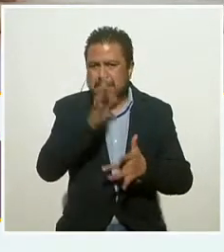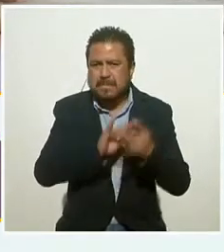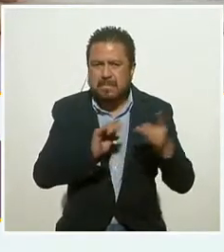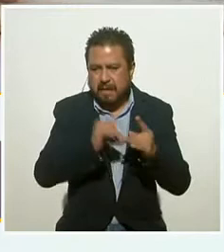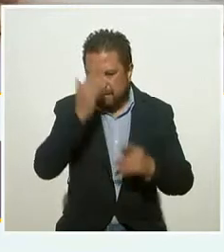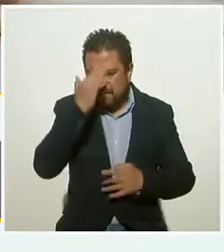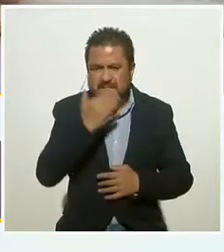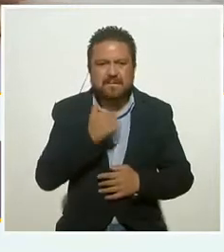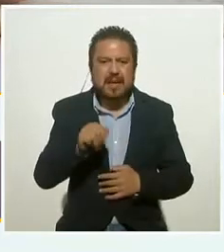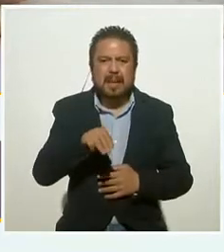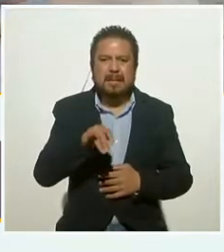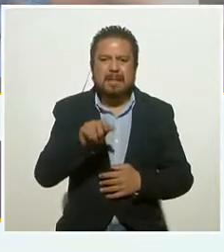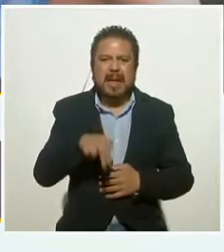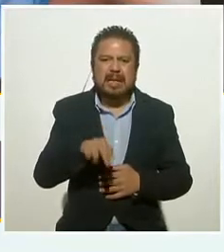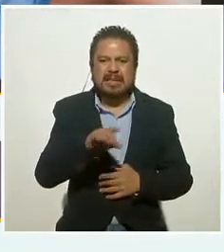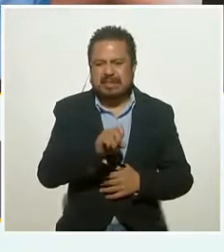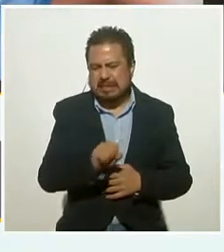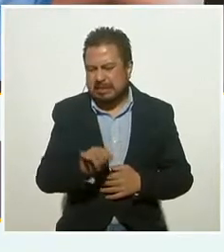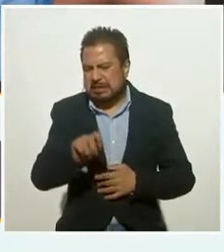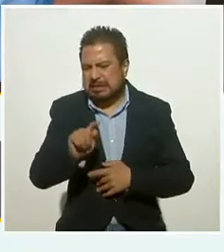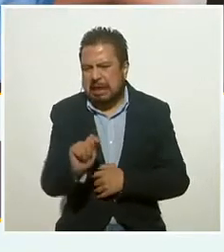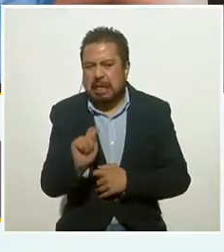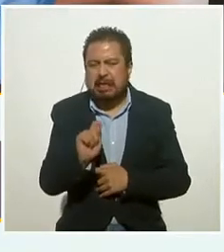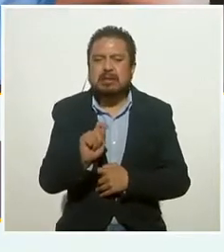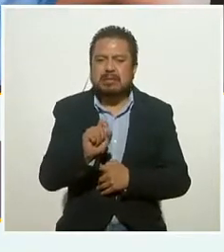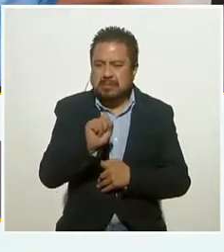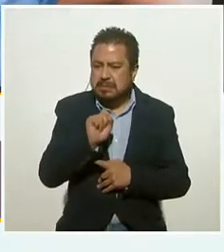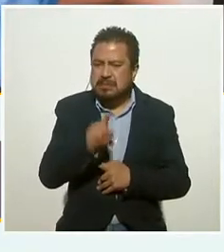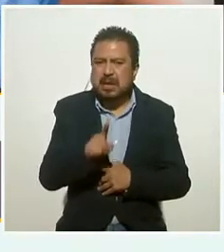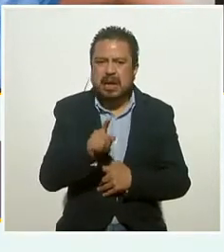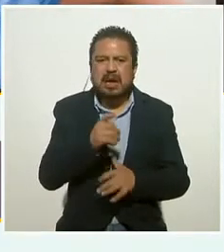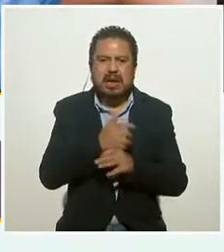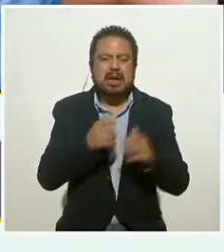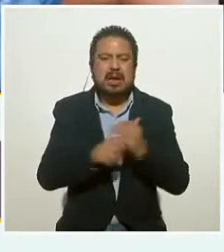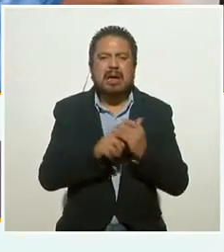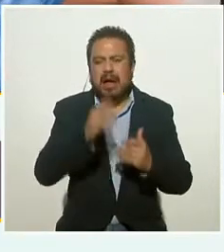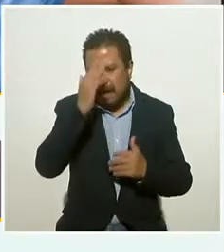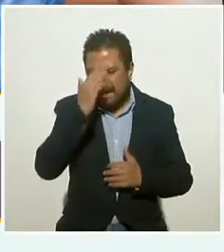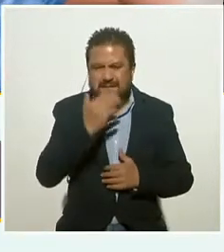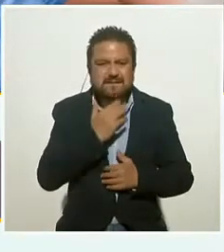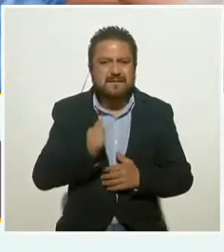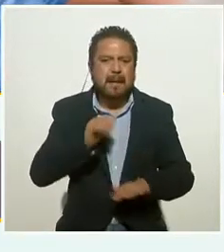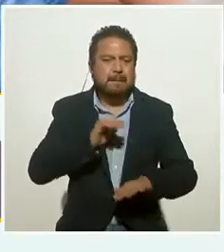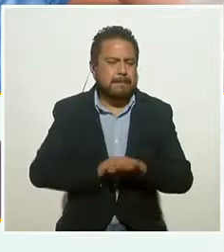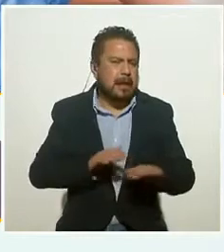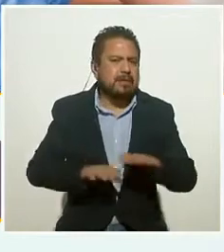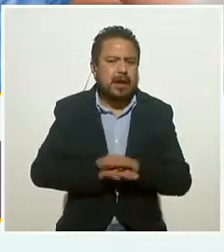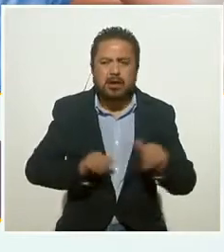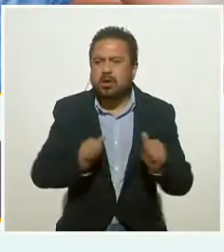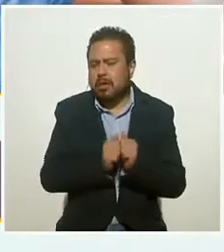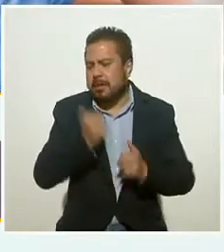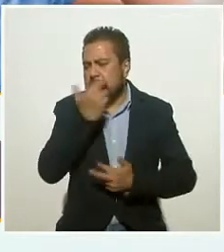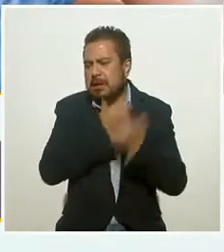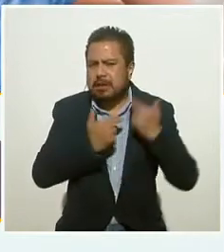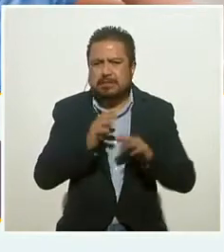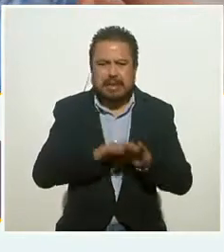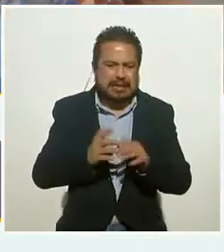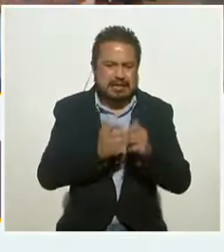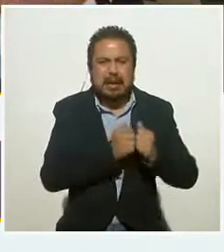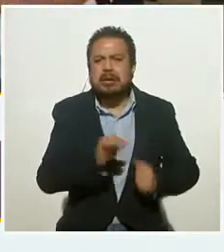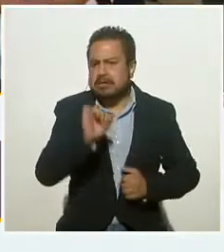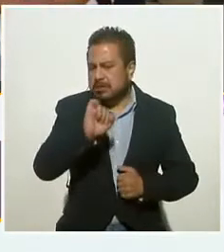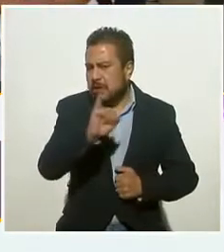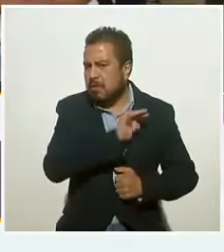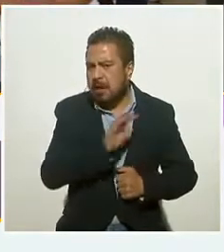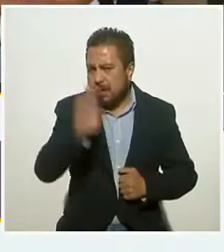famosos mindsets también. Entonces, requiere de actitudes, requiere de habilidades más básicas, como la regulación de la atención, sí se puede pensar